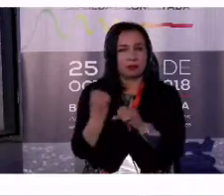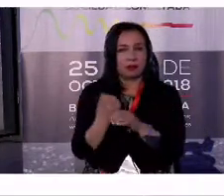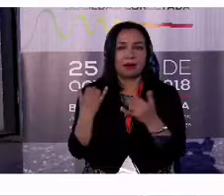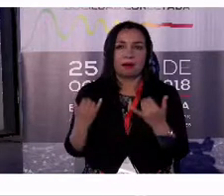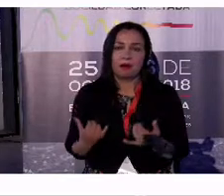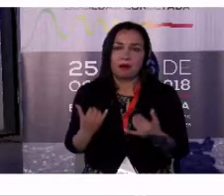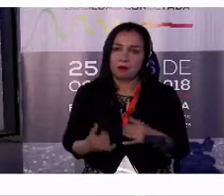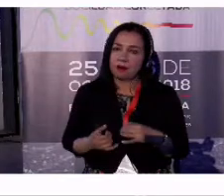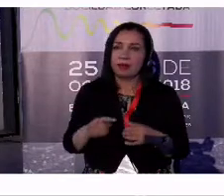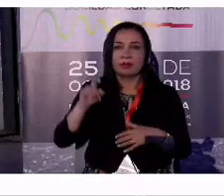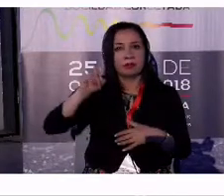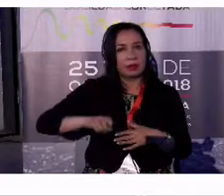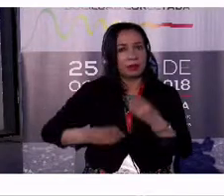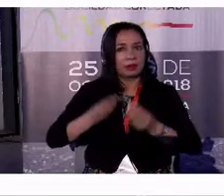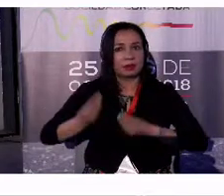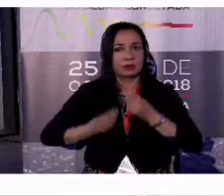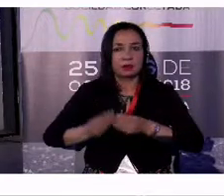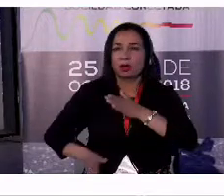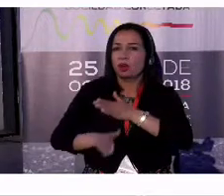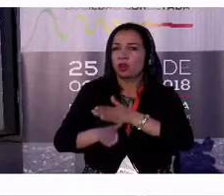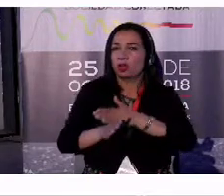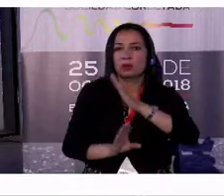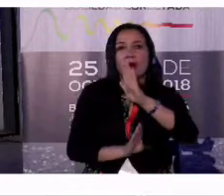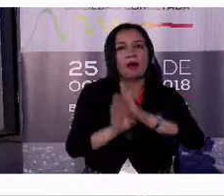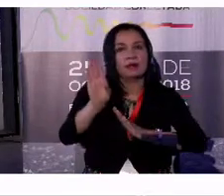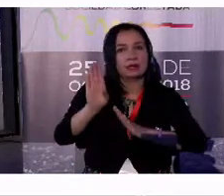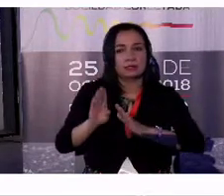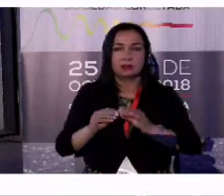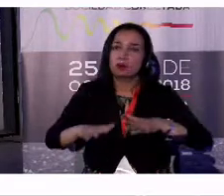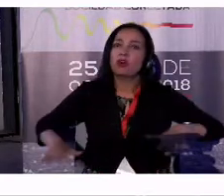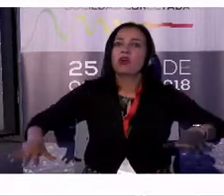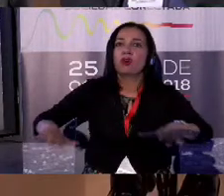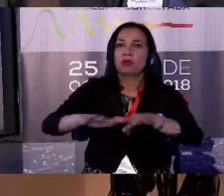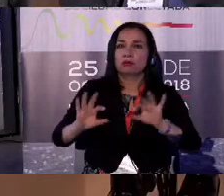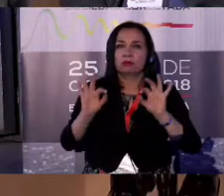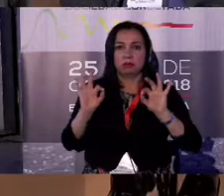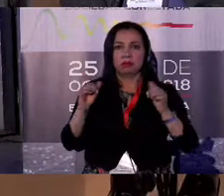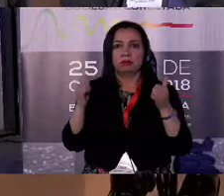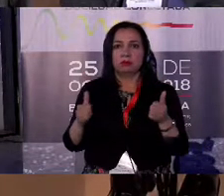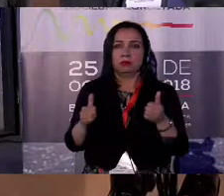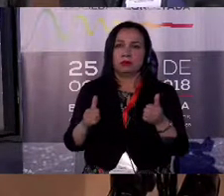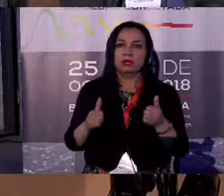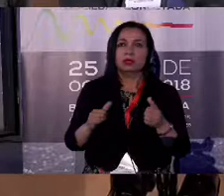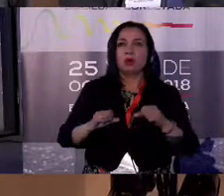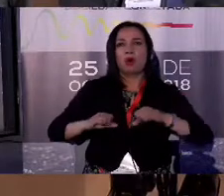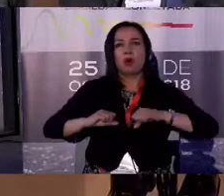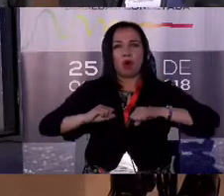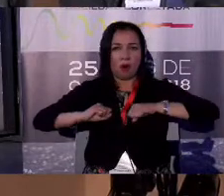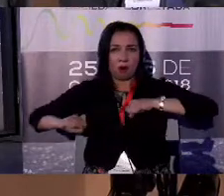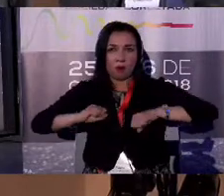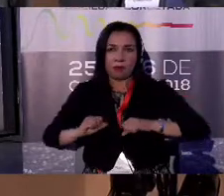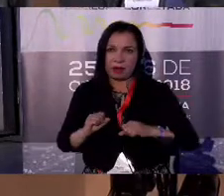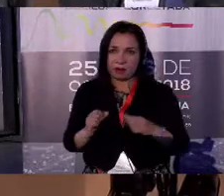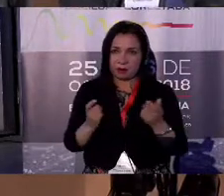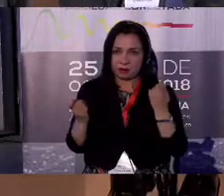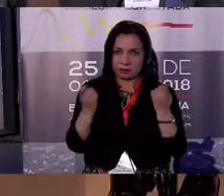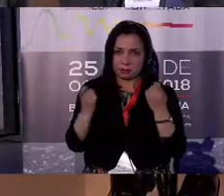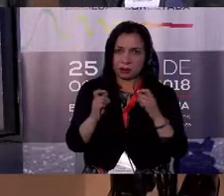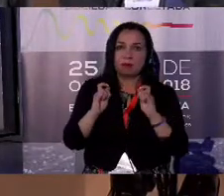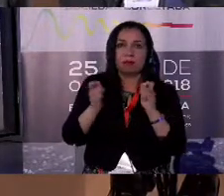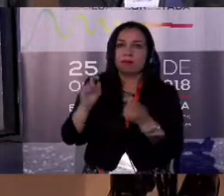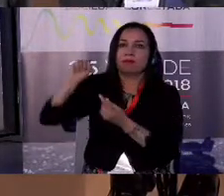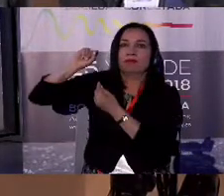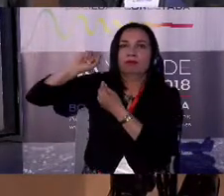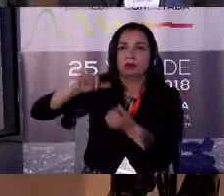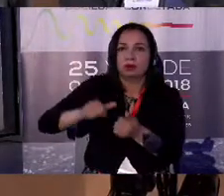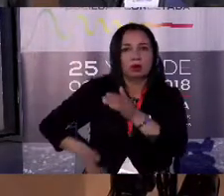camino de seguir avanzando en que las condiciones estén dadas y los operadores sigan invirtiendo para dar estos servicios